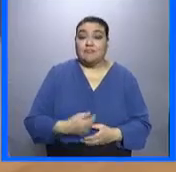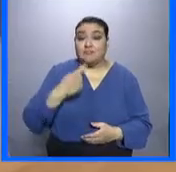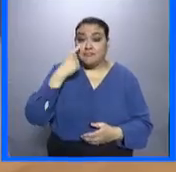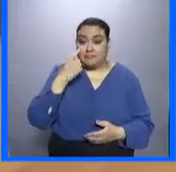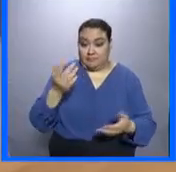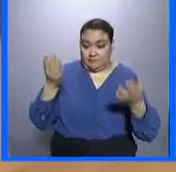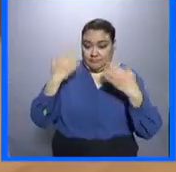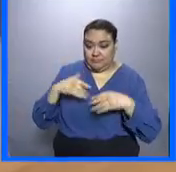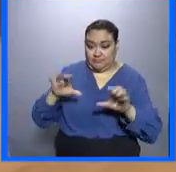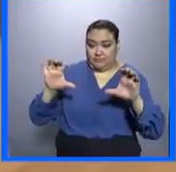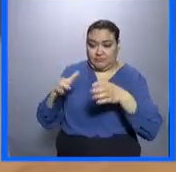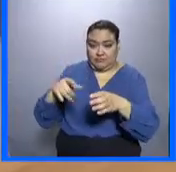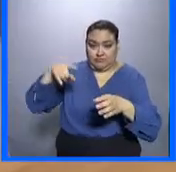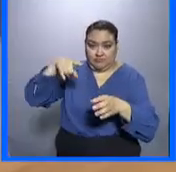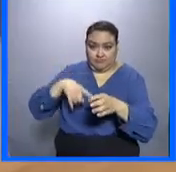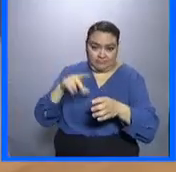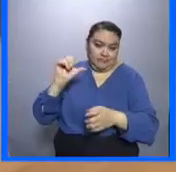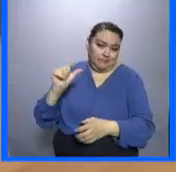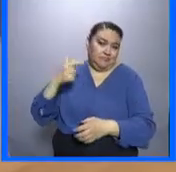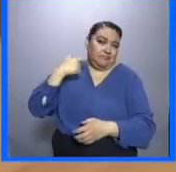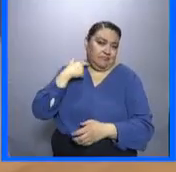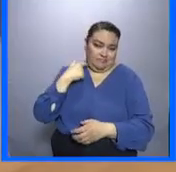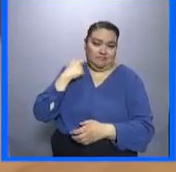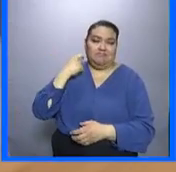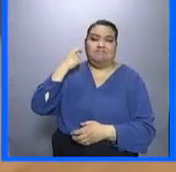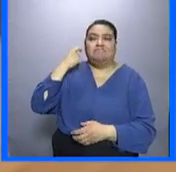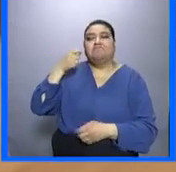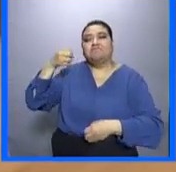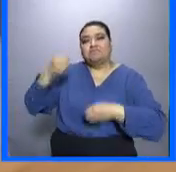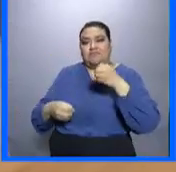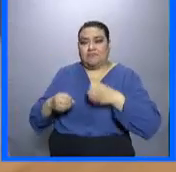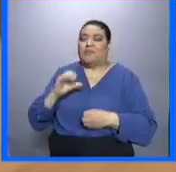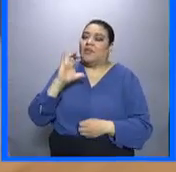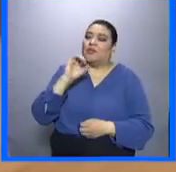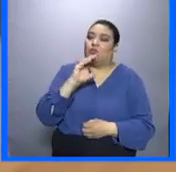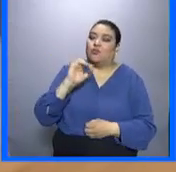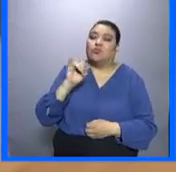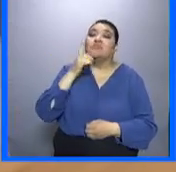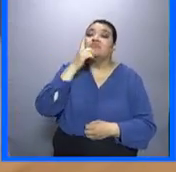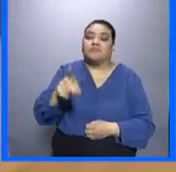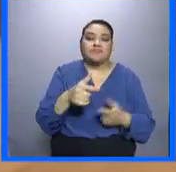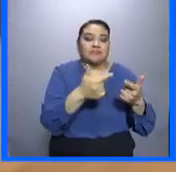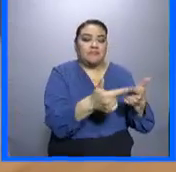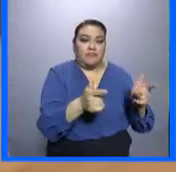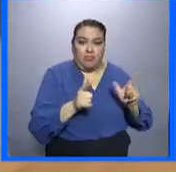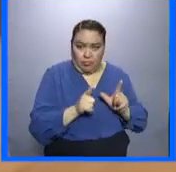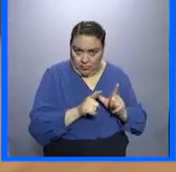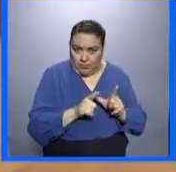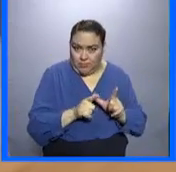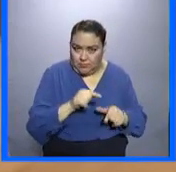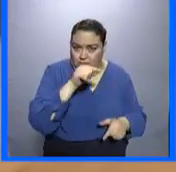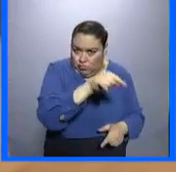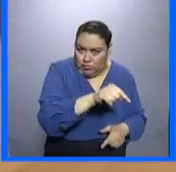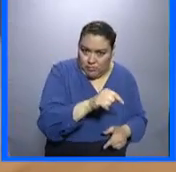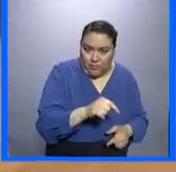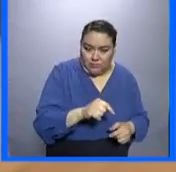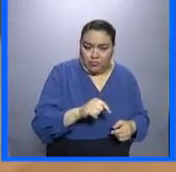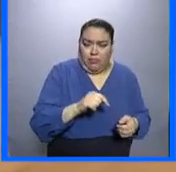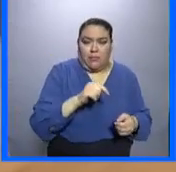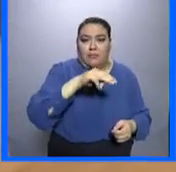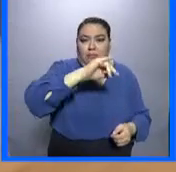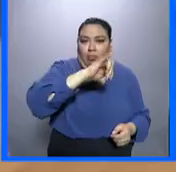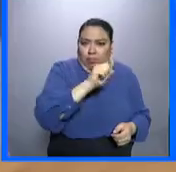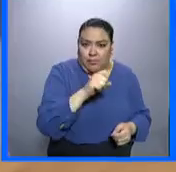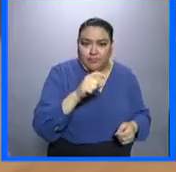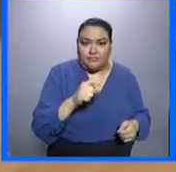Colegio Nacional, el ministro en retiro, José Ramón Cosío Díaz, alertó que el crimen organizado se está apoderando de las actividades del Estado.